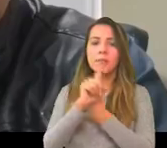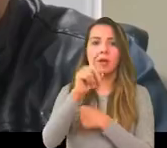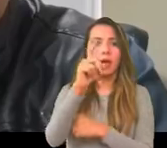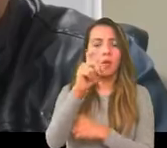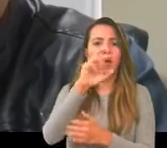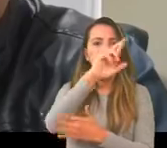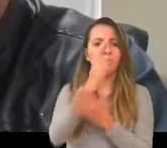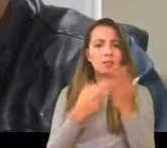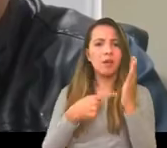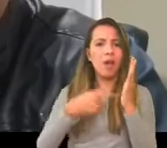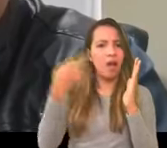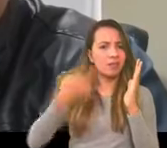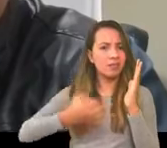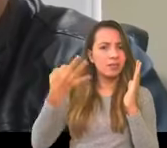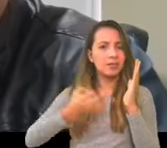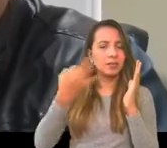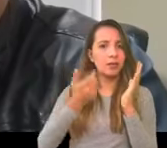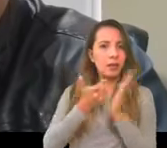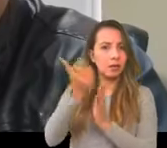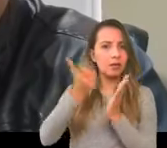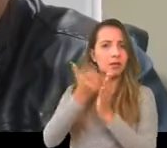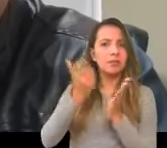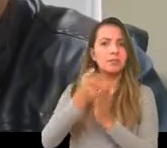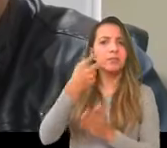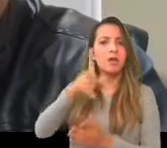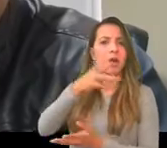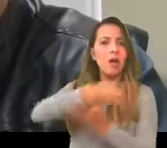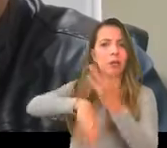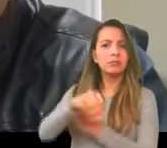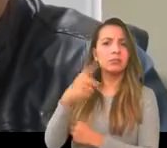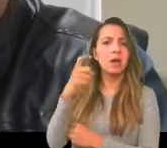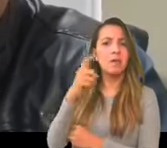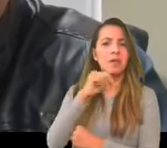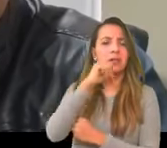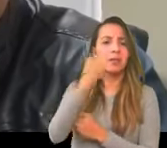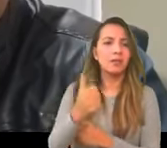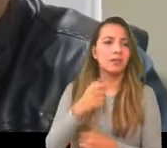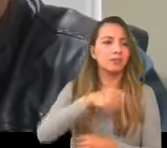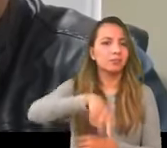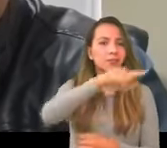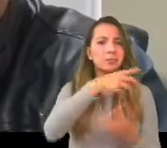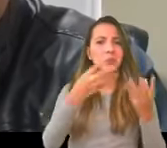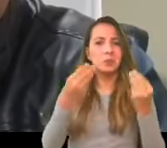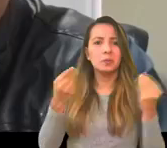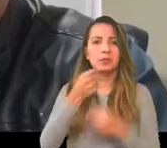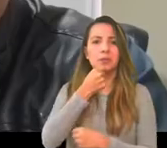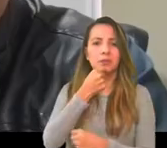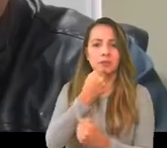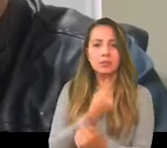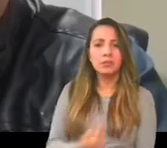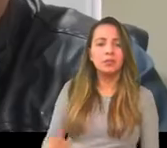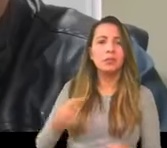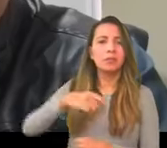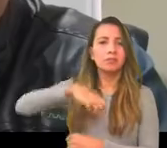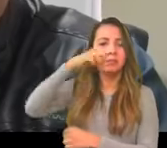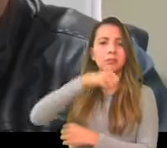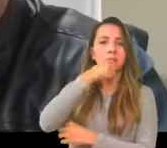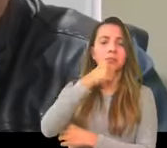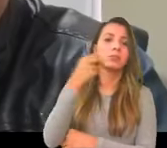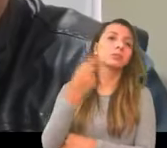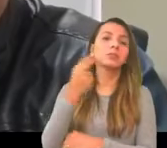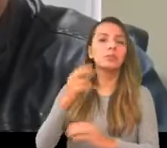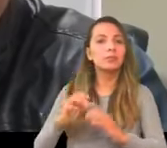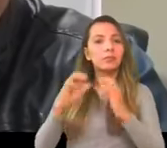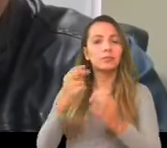llega sin falta. Urge que nos envíen agua. Tenemos niños y personas mayores enfermos que necesitan cuidados inhumanos, tenerlos sin agua.